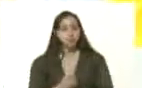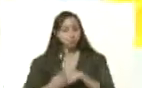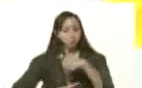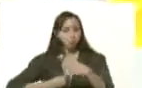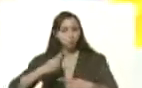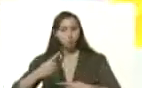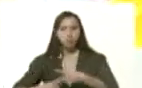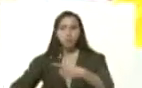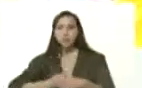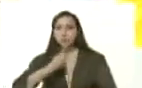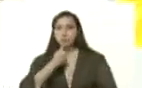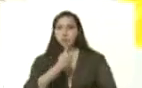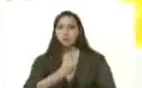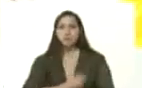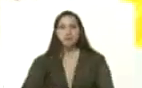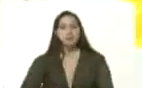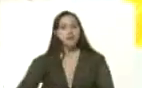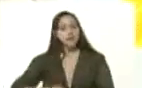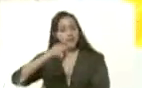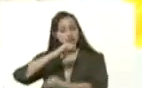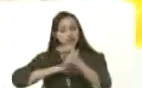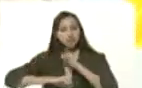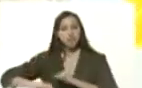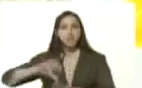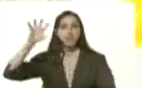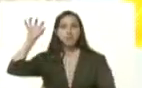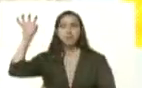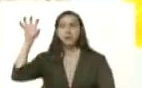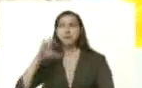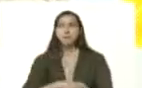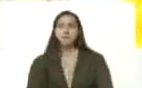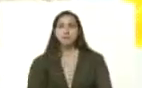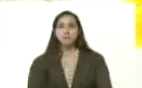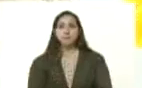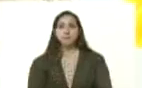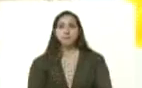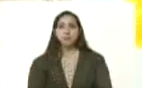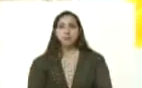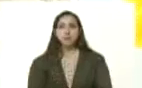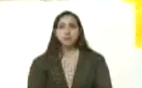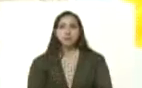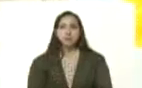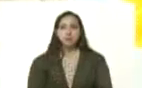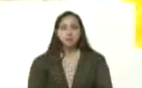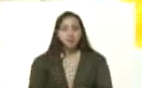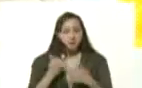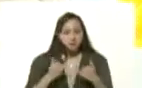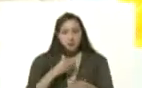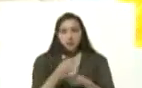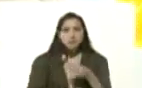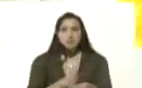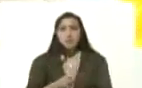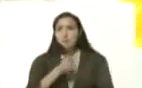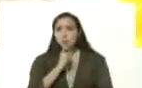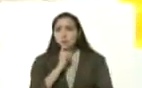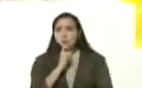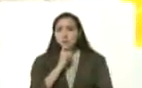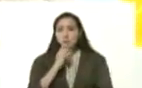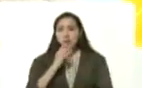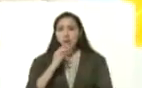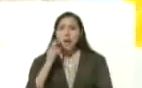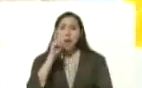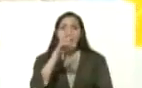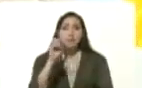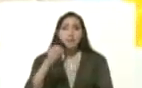Chávez, que tenemos que defender esta patria. Ya hicimos lo más difícil. Hace 20 años se hizo lo más difícil, que